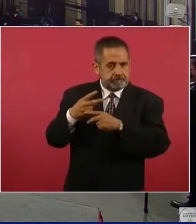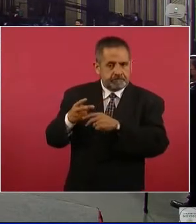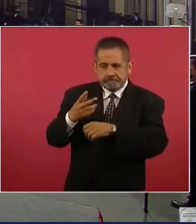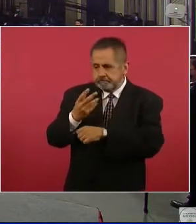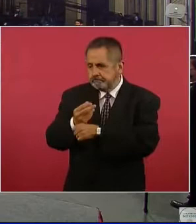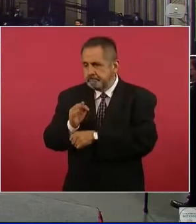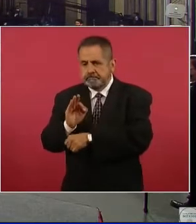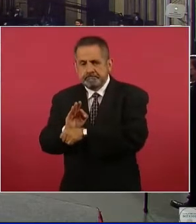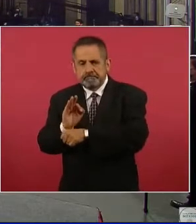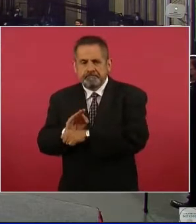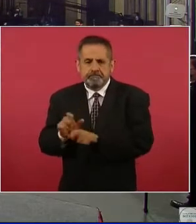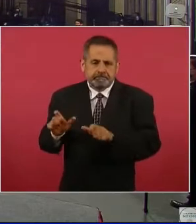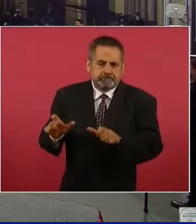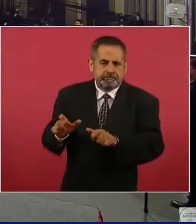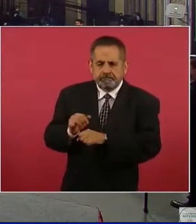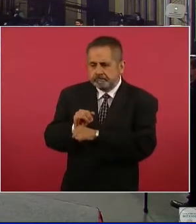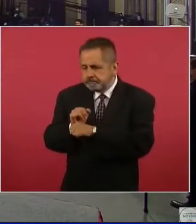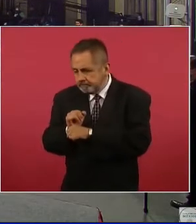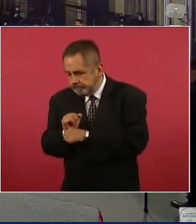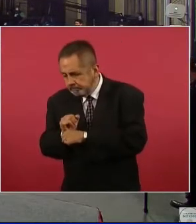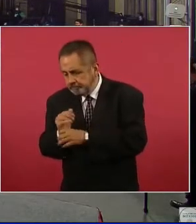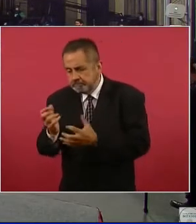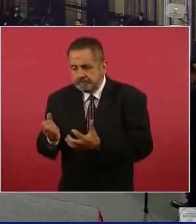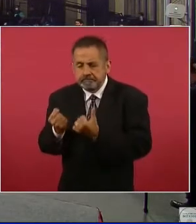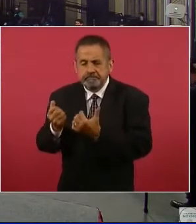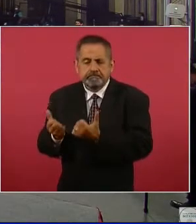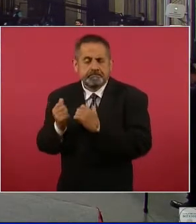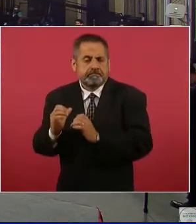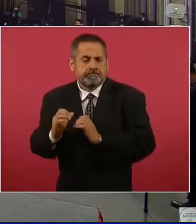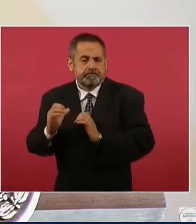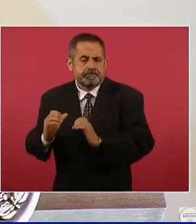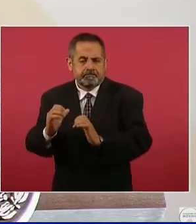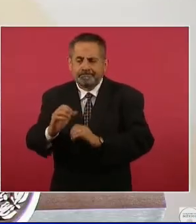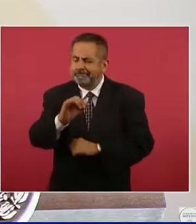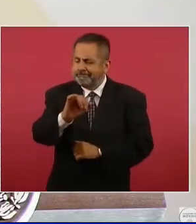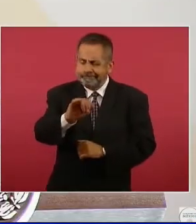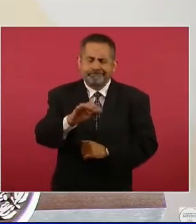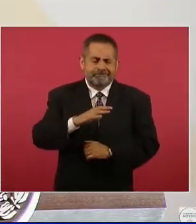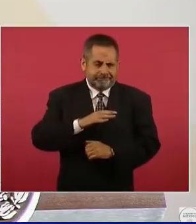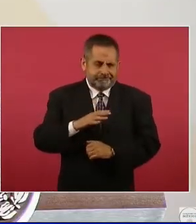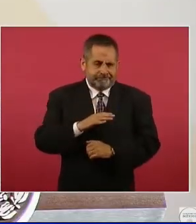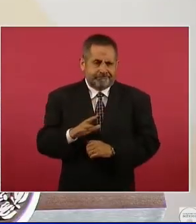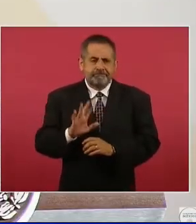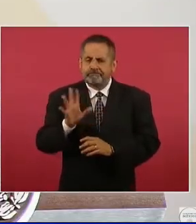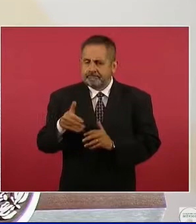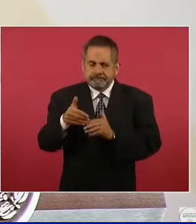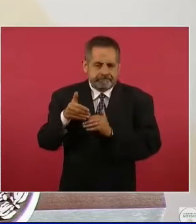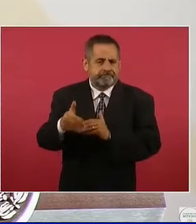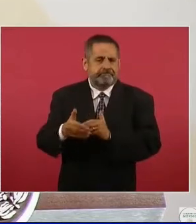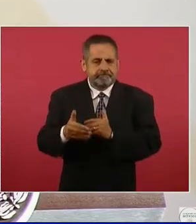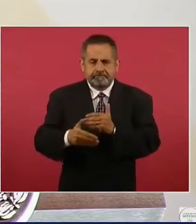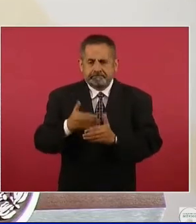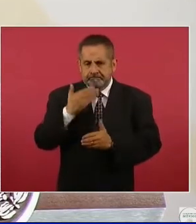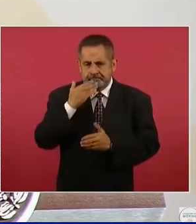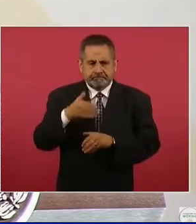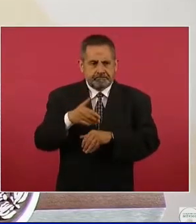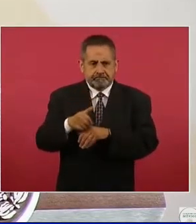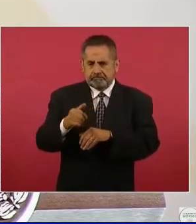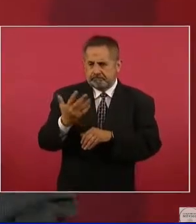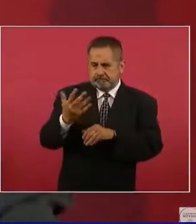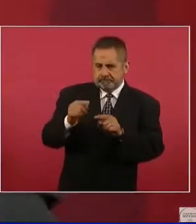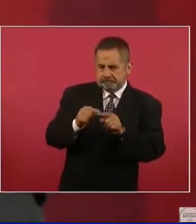protección investigación y salvamento arqueológico ya tenemos un avance en este tramo